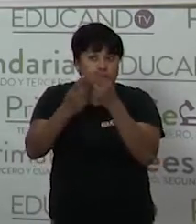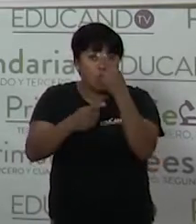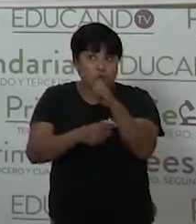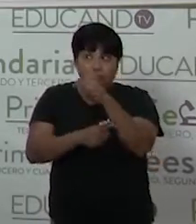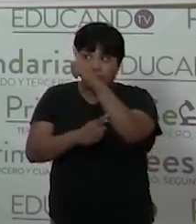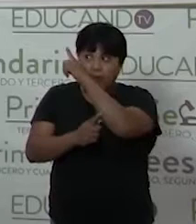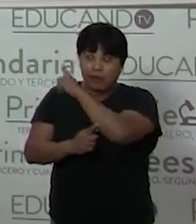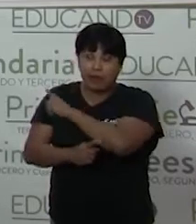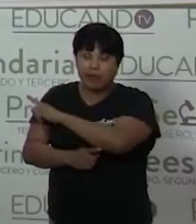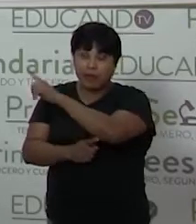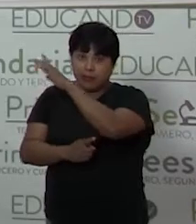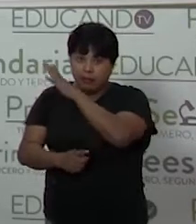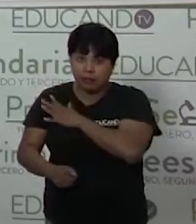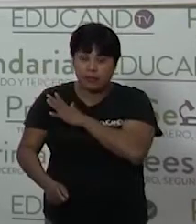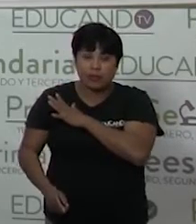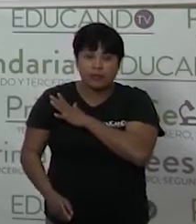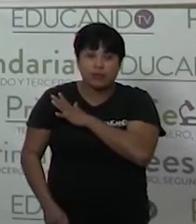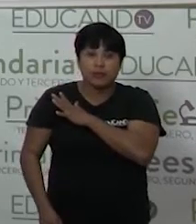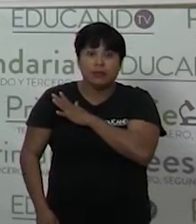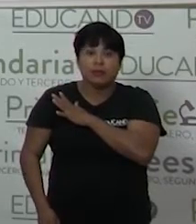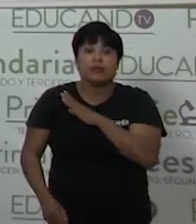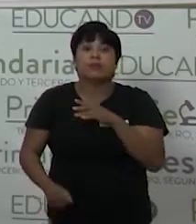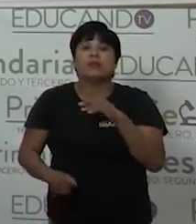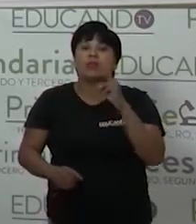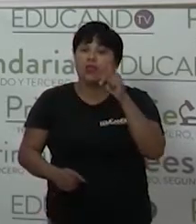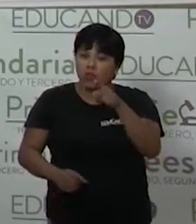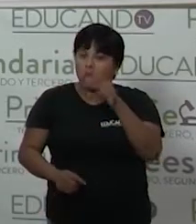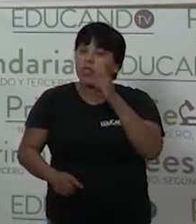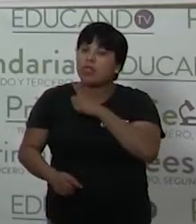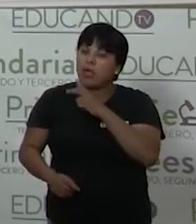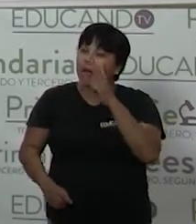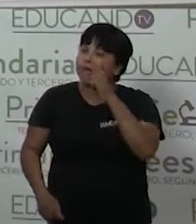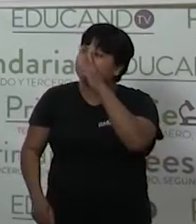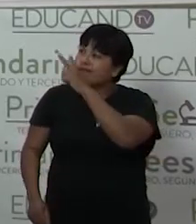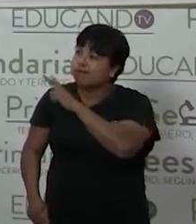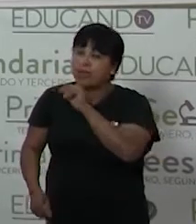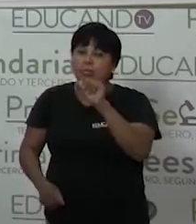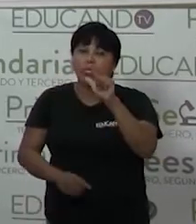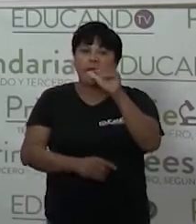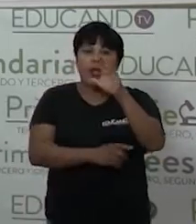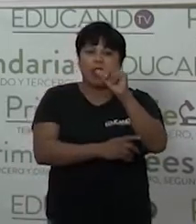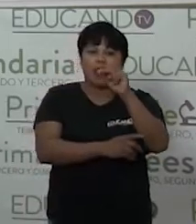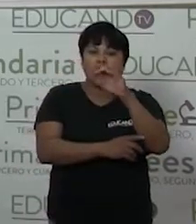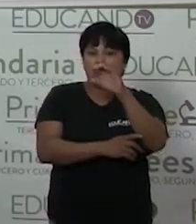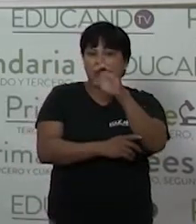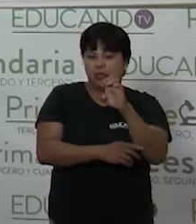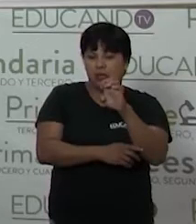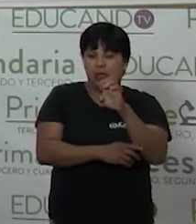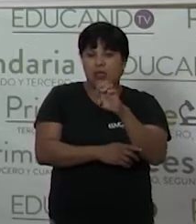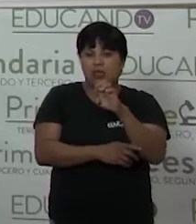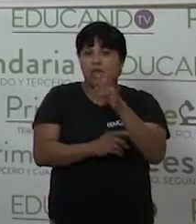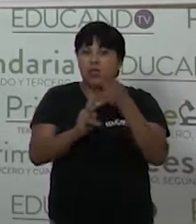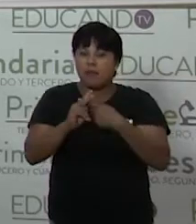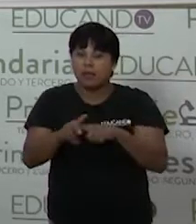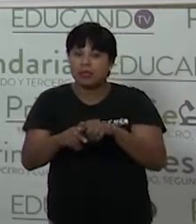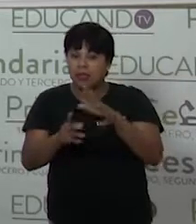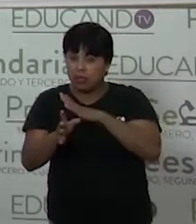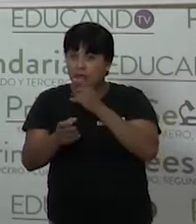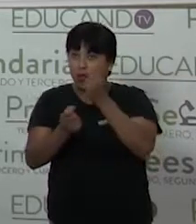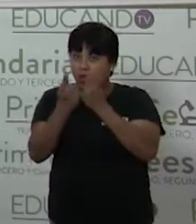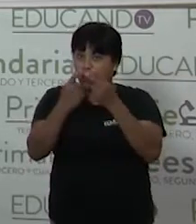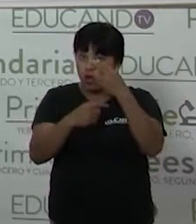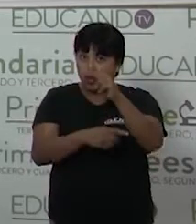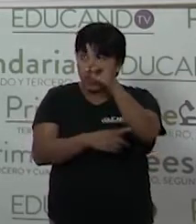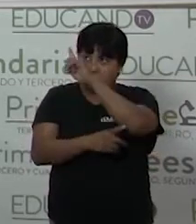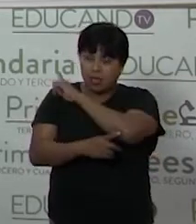nombres aquí quiero que observes bien el nombre alcances empieza como algún